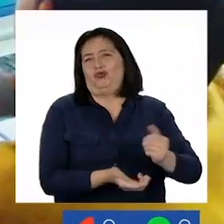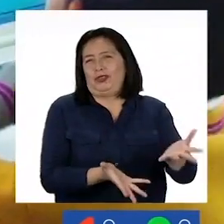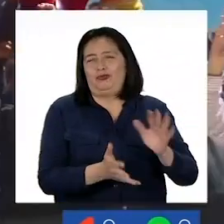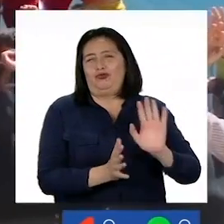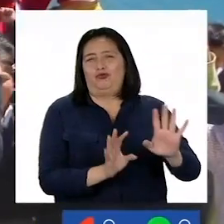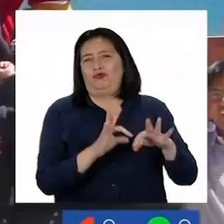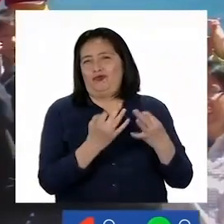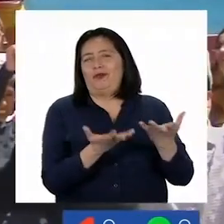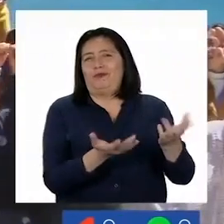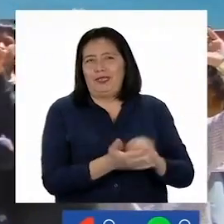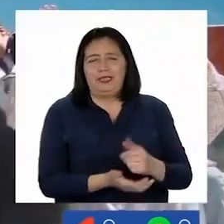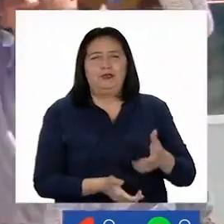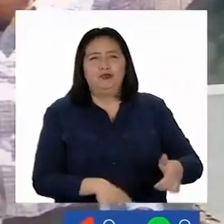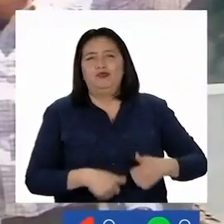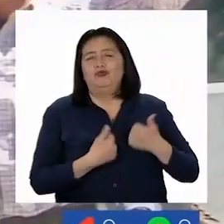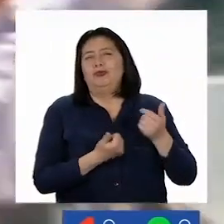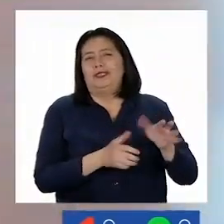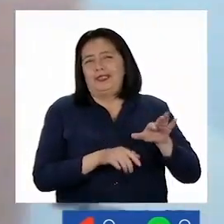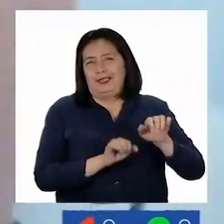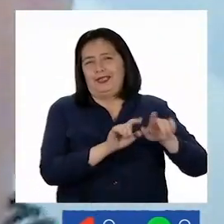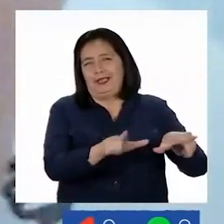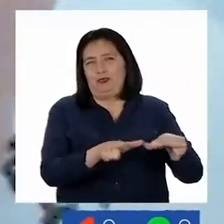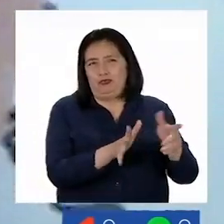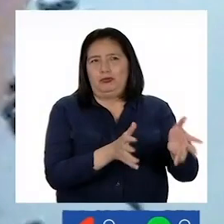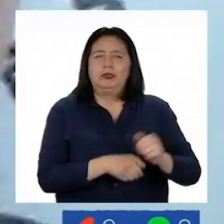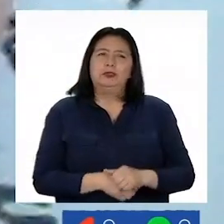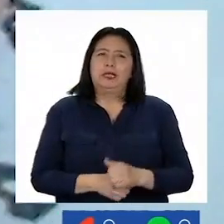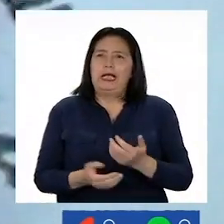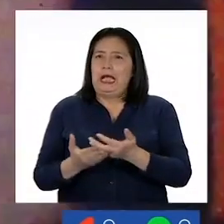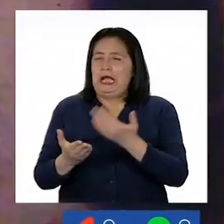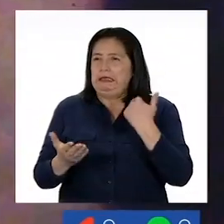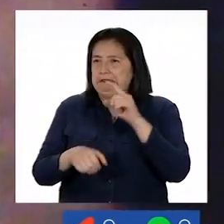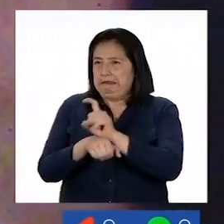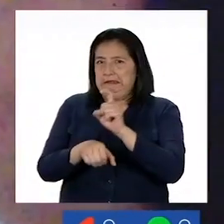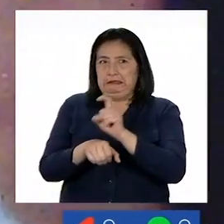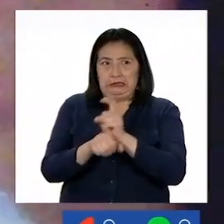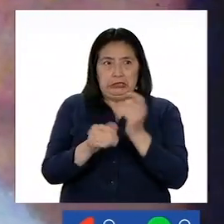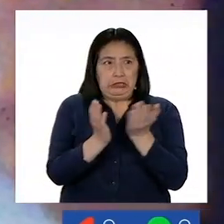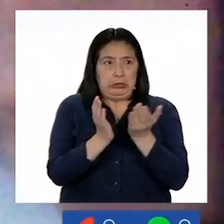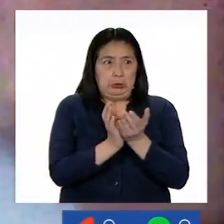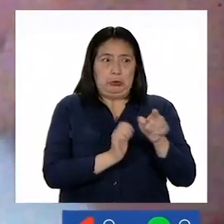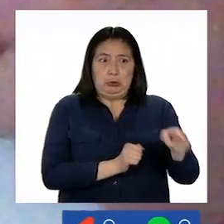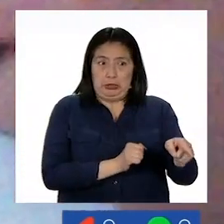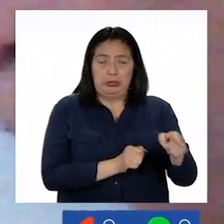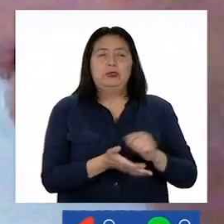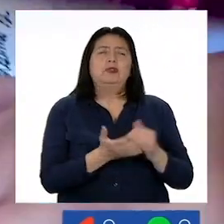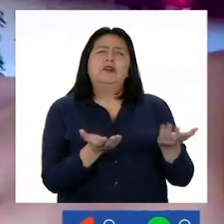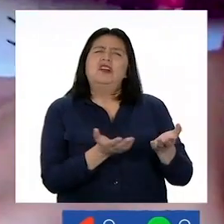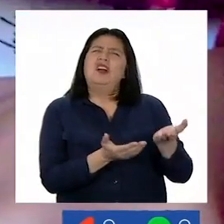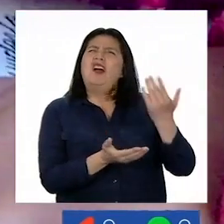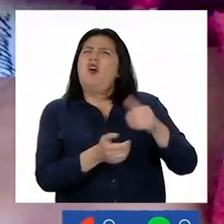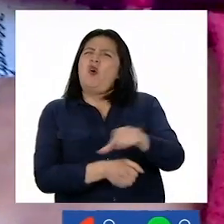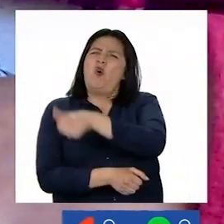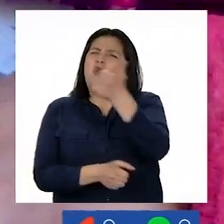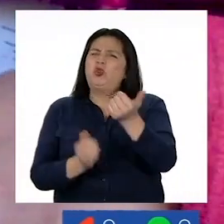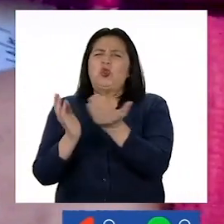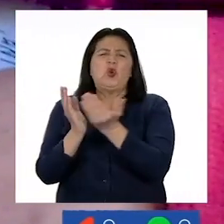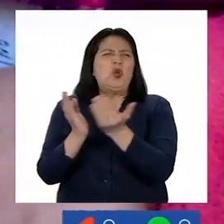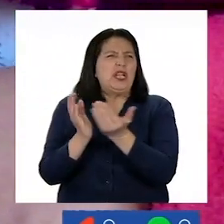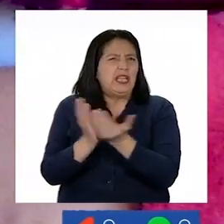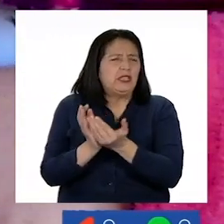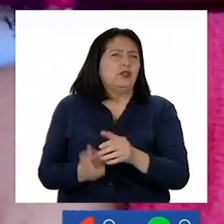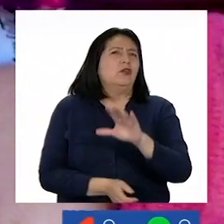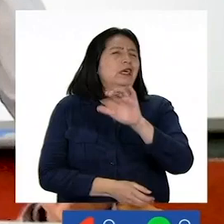su familia, su vida. Antes de enseñar en el Colegio Jesús Nazareno, estuvo en la Escuela Rural